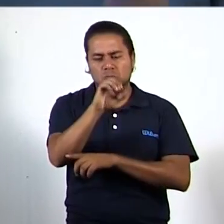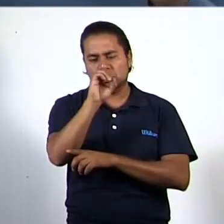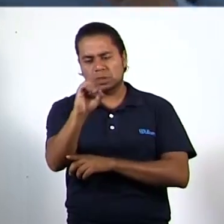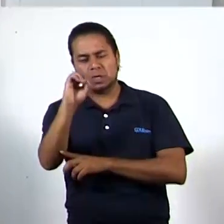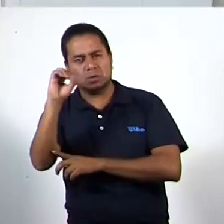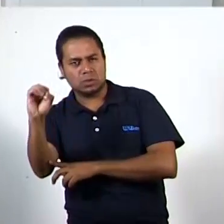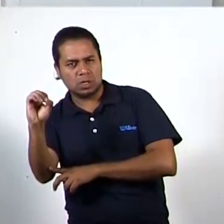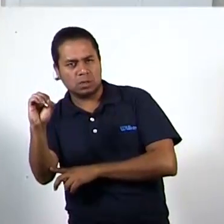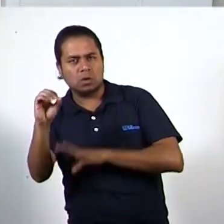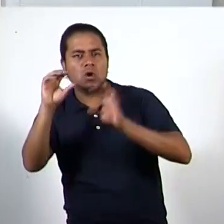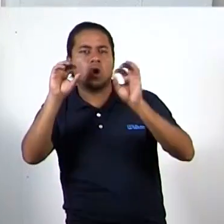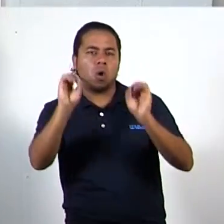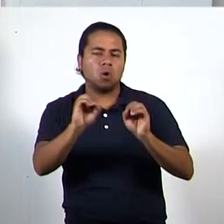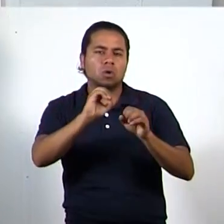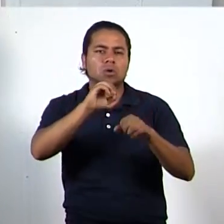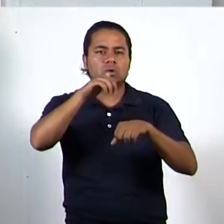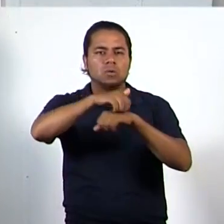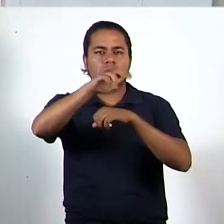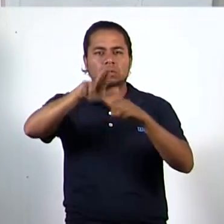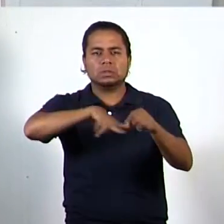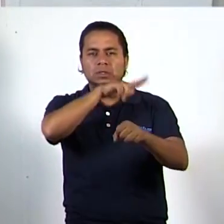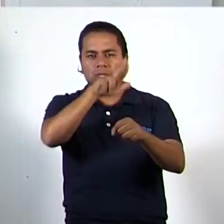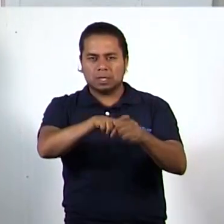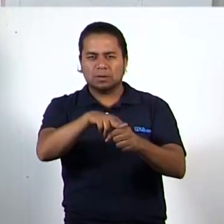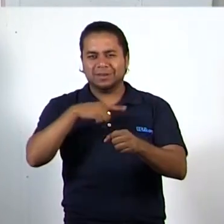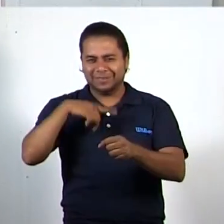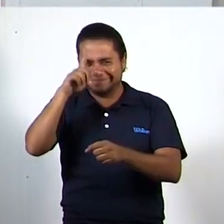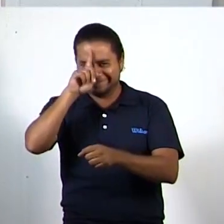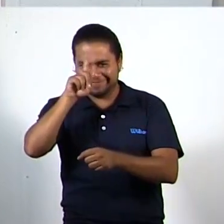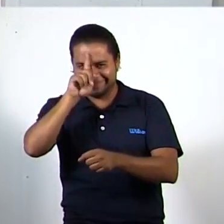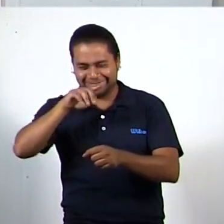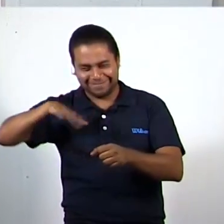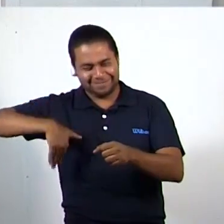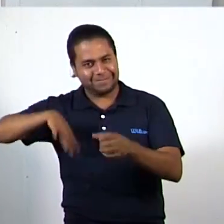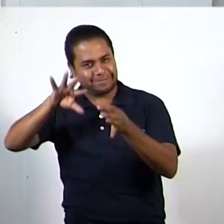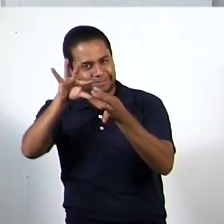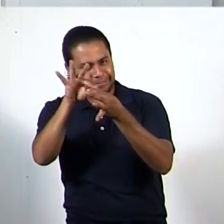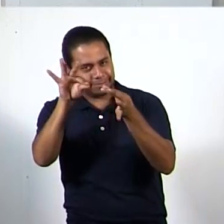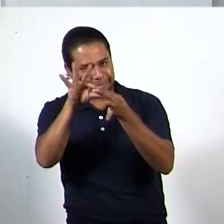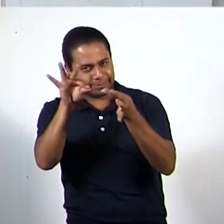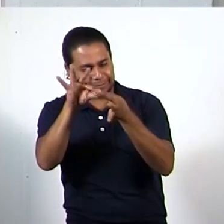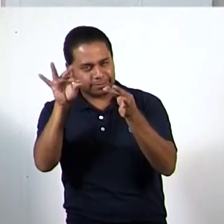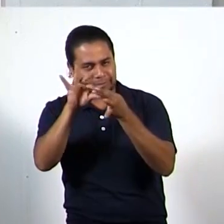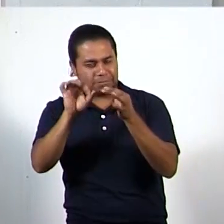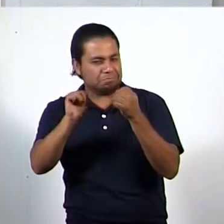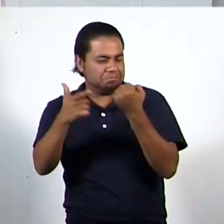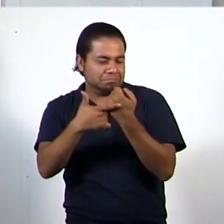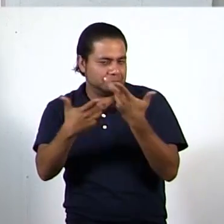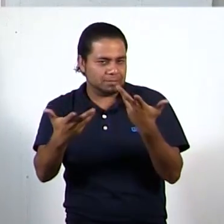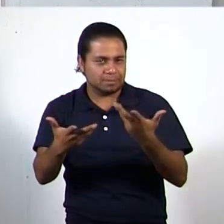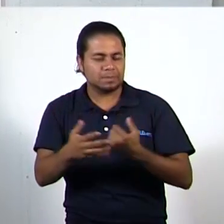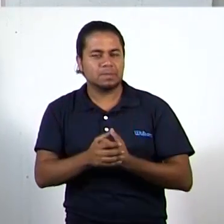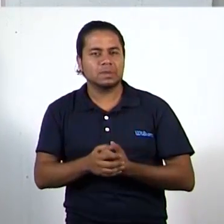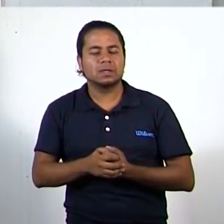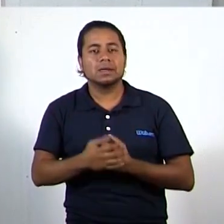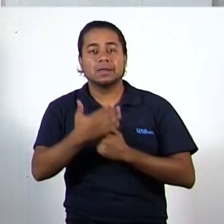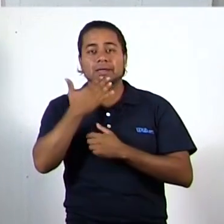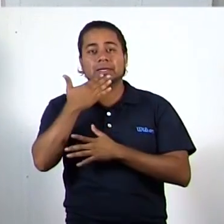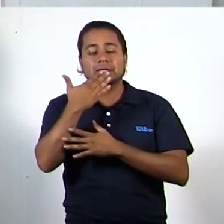y que para ello ya te he dado algunos ejemplos y algunas generalidades. Muy